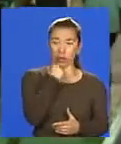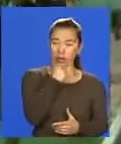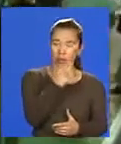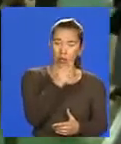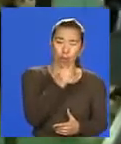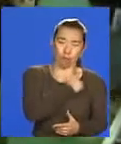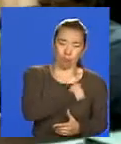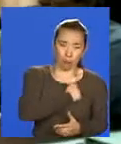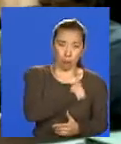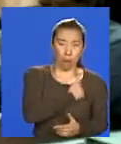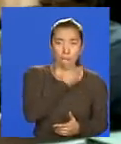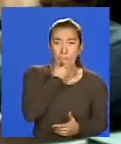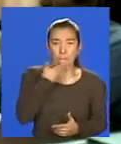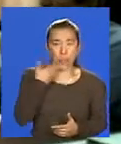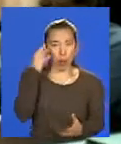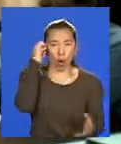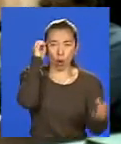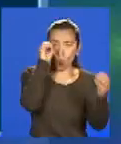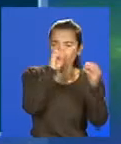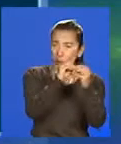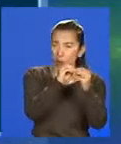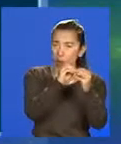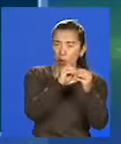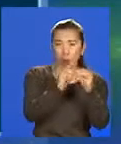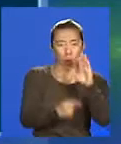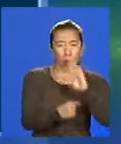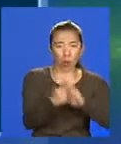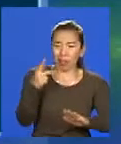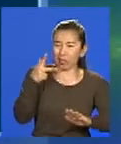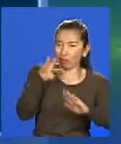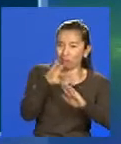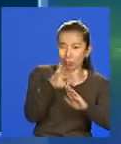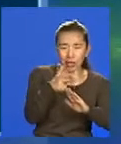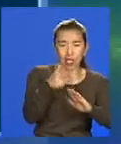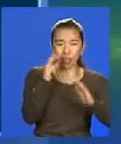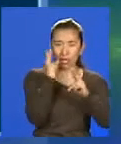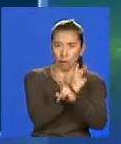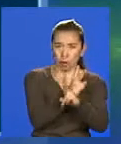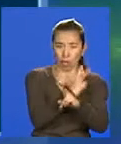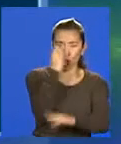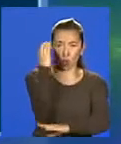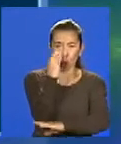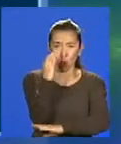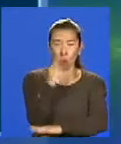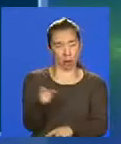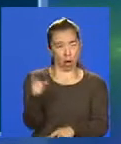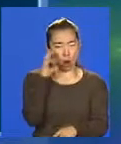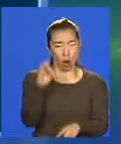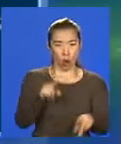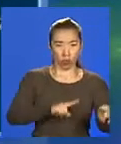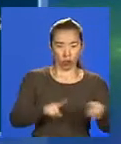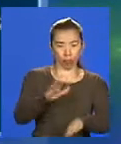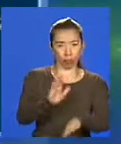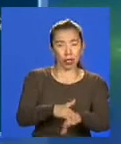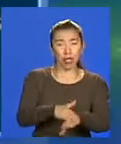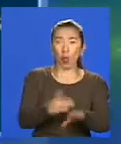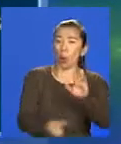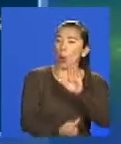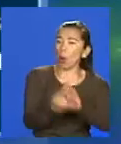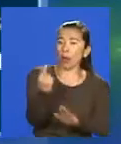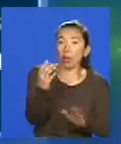acordar un cese bilateral a las hostilidades. El coordinador humanitario de Naciones Unidas en Colombia hace un llamado a poner fin definitivo a los